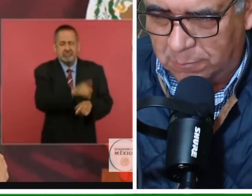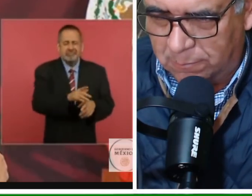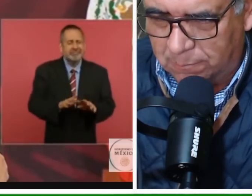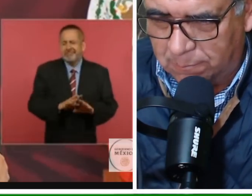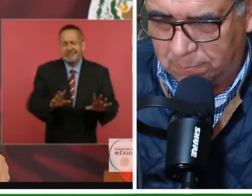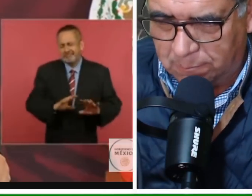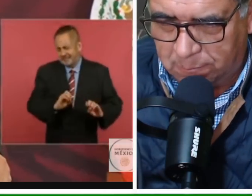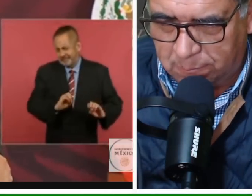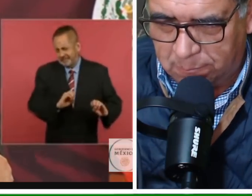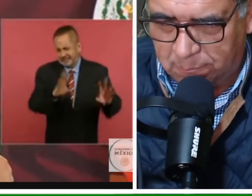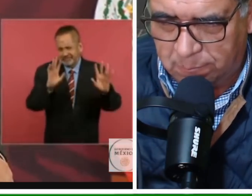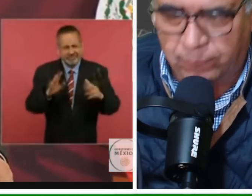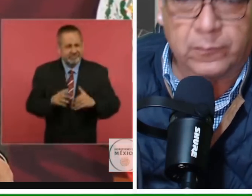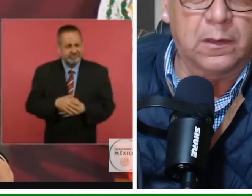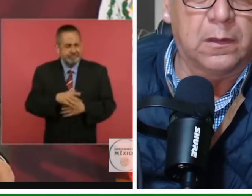ningún perseguido.